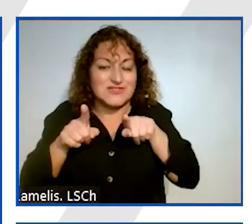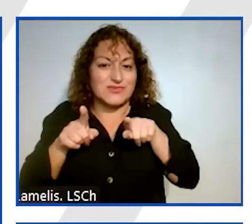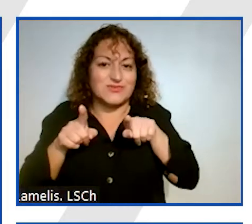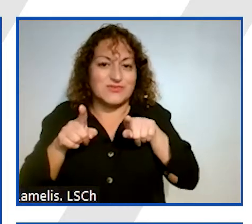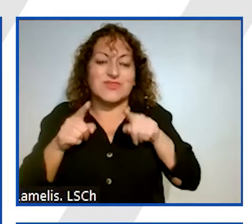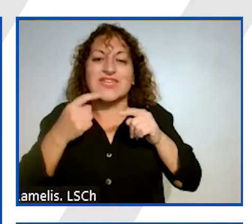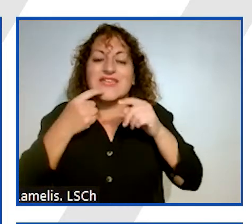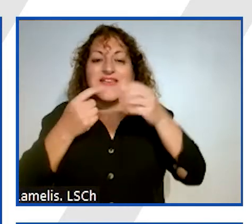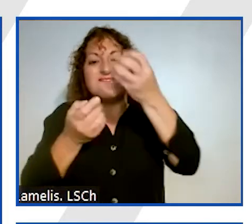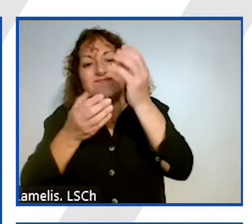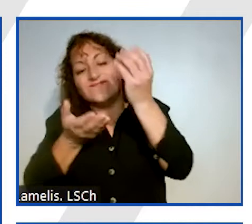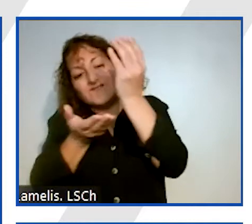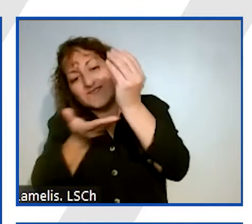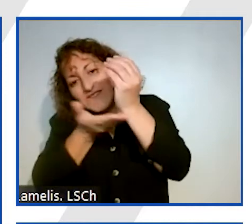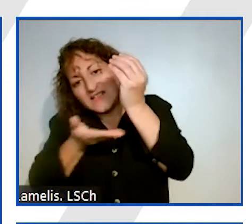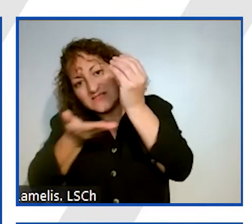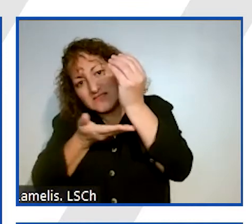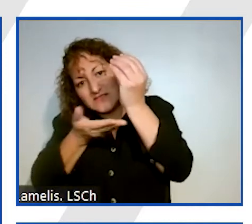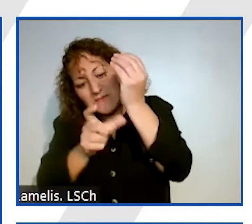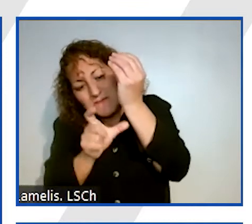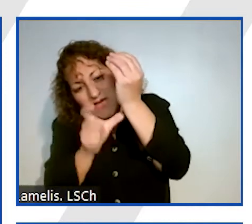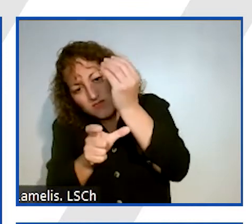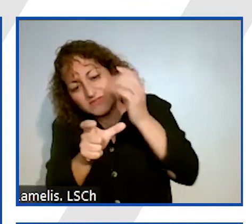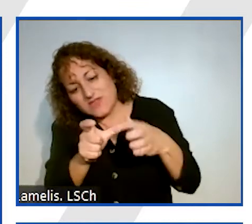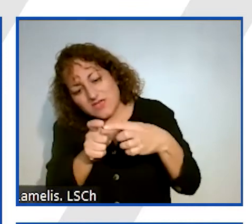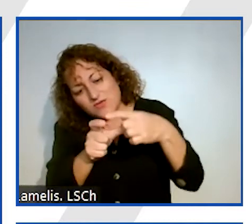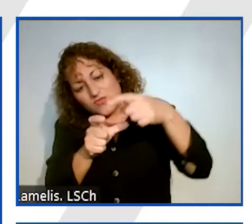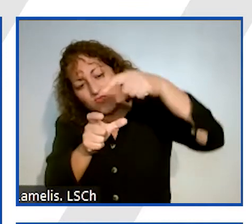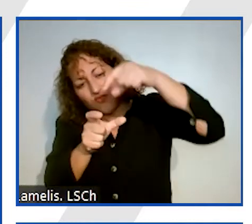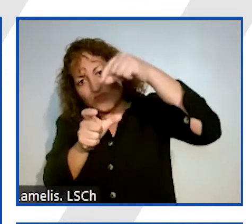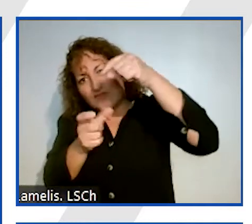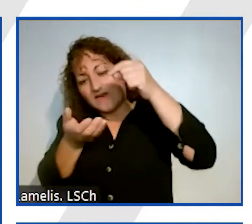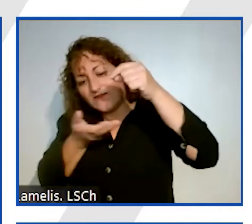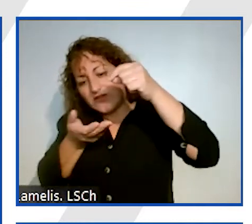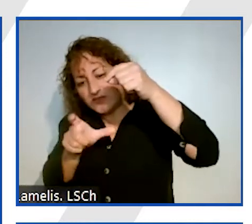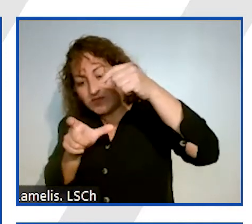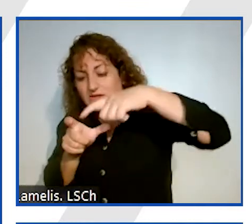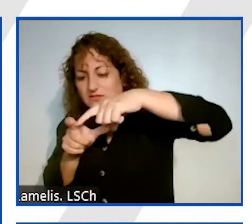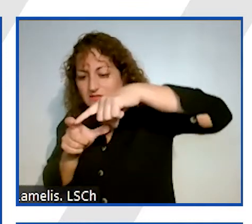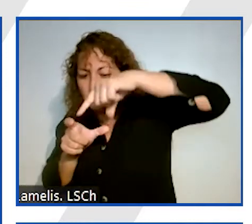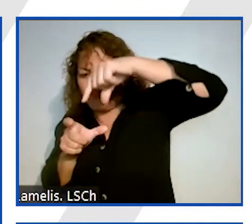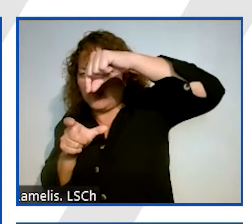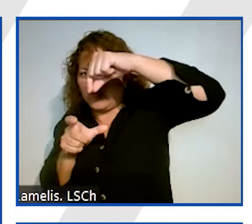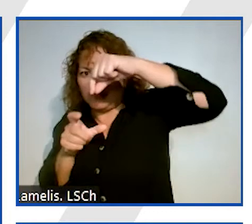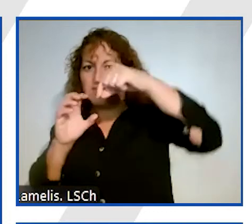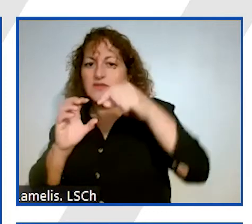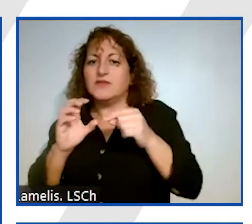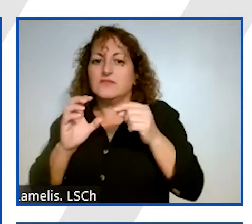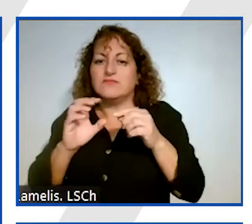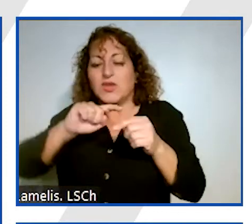base más gruesa, menos puntiagudo, que los tenemos para otro tipo de presa, quizás con mayor manipulación que la